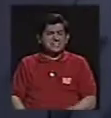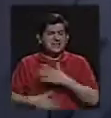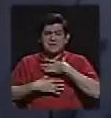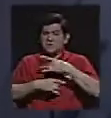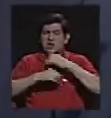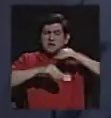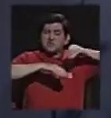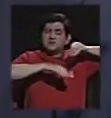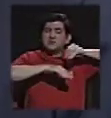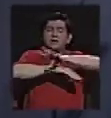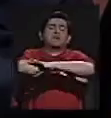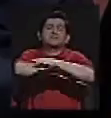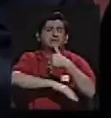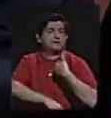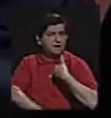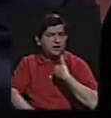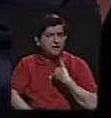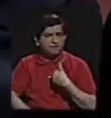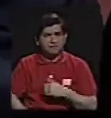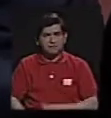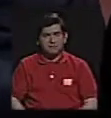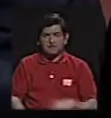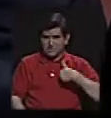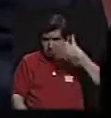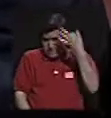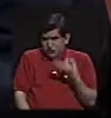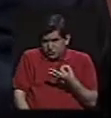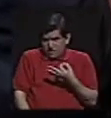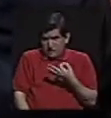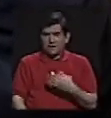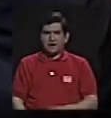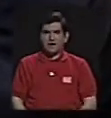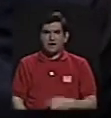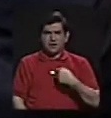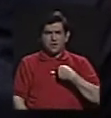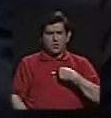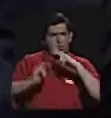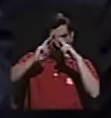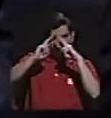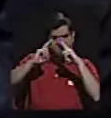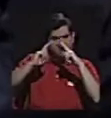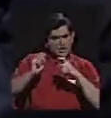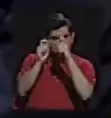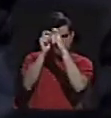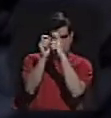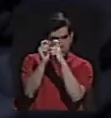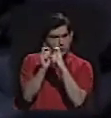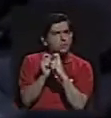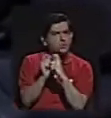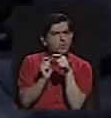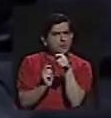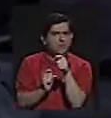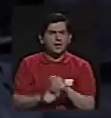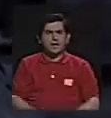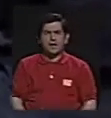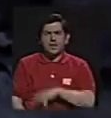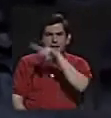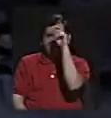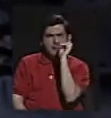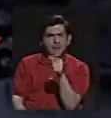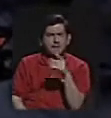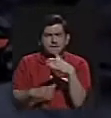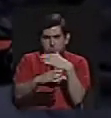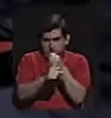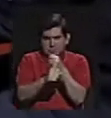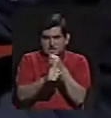desencanto que existe. Yo creo, a mí me parece que si uno lee con detenimiento la pregunta que se